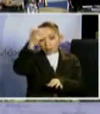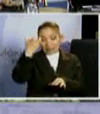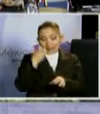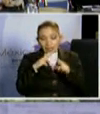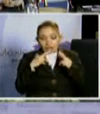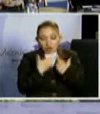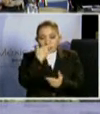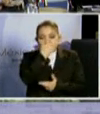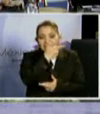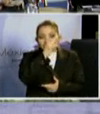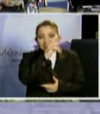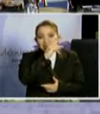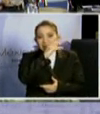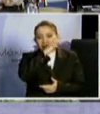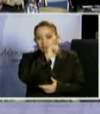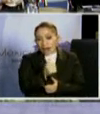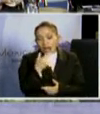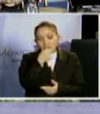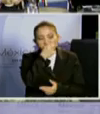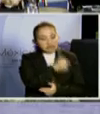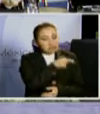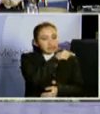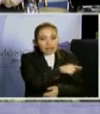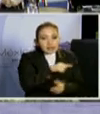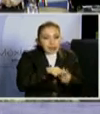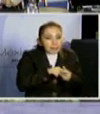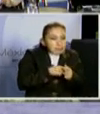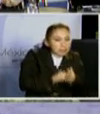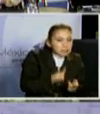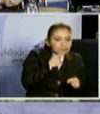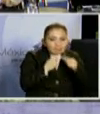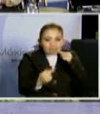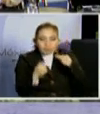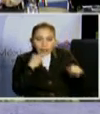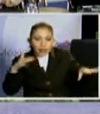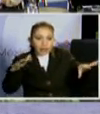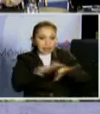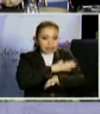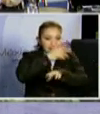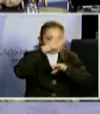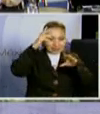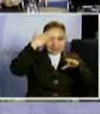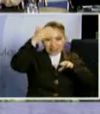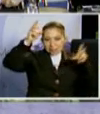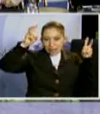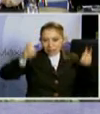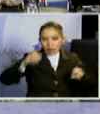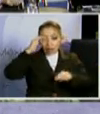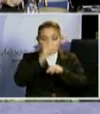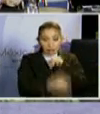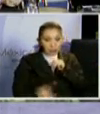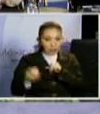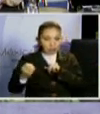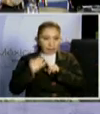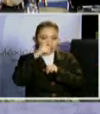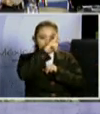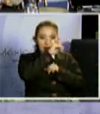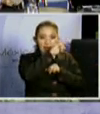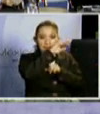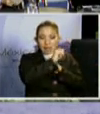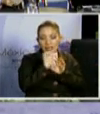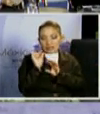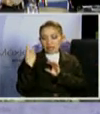de Ginebra representó el reinicio de las negociaciones sobre cambio climático al término de la conferencia de Lima